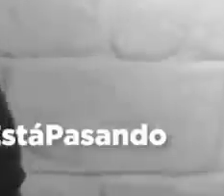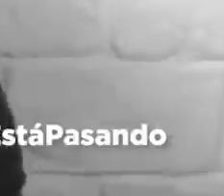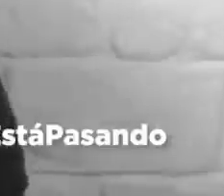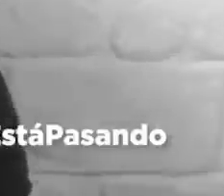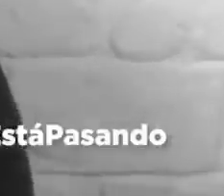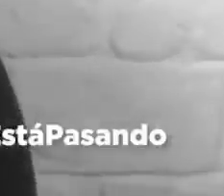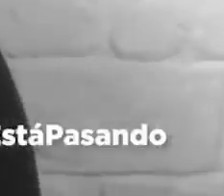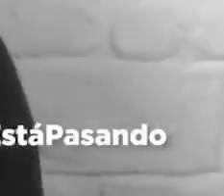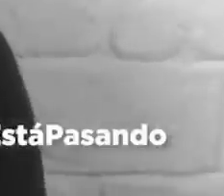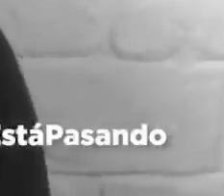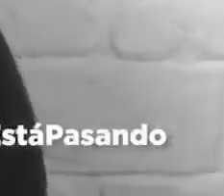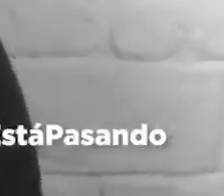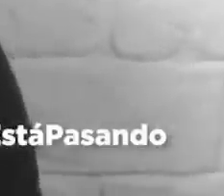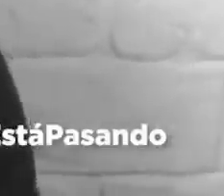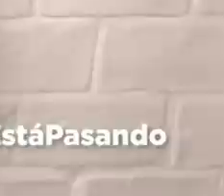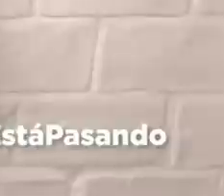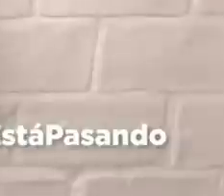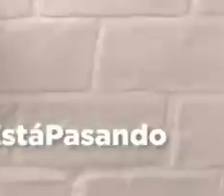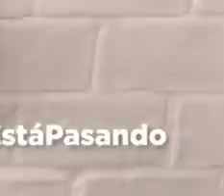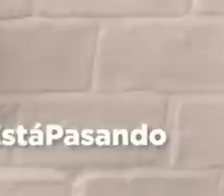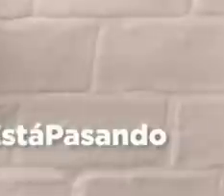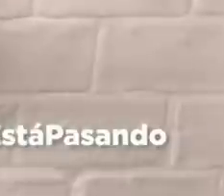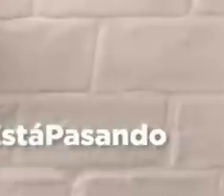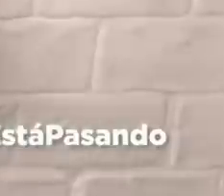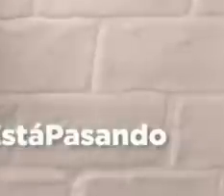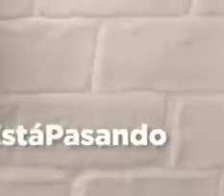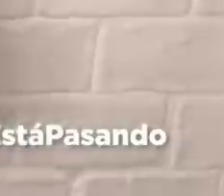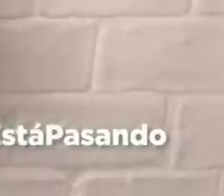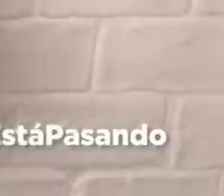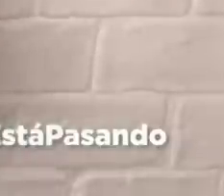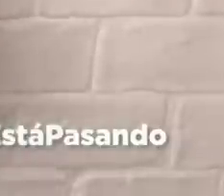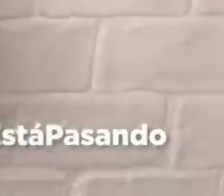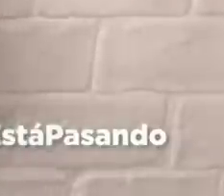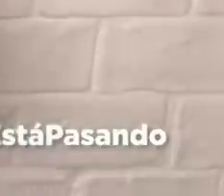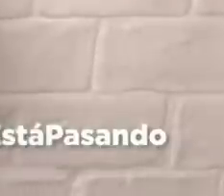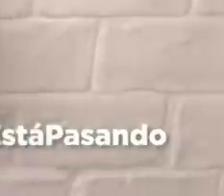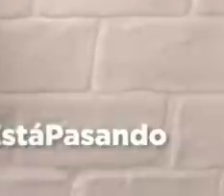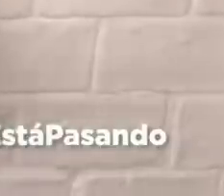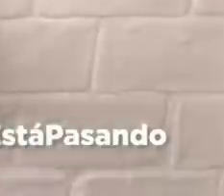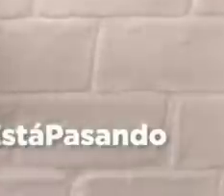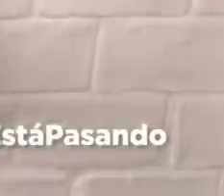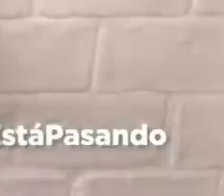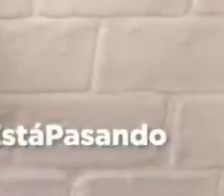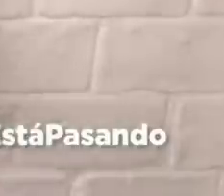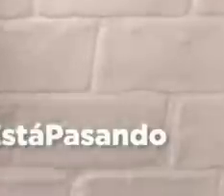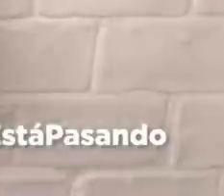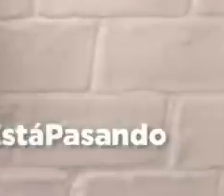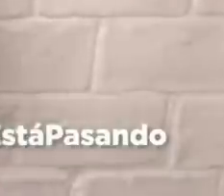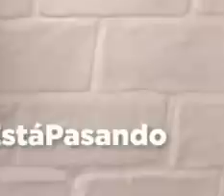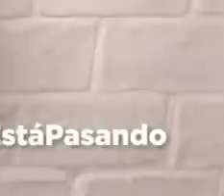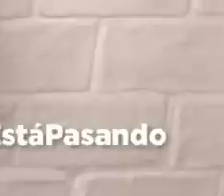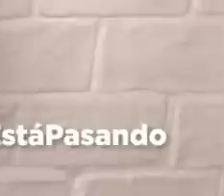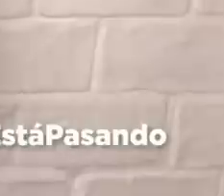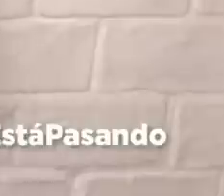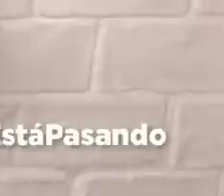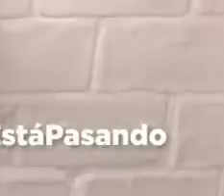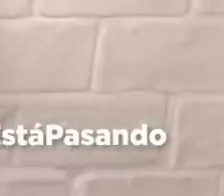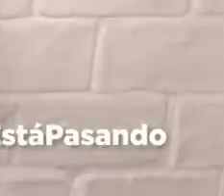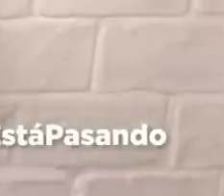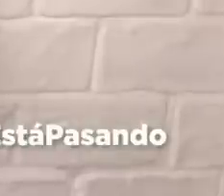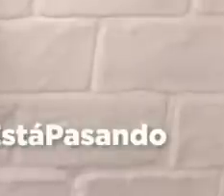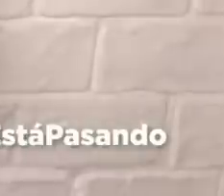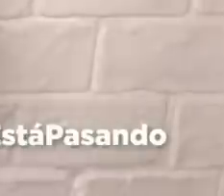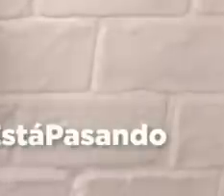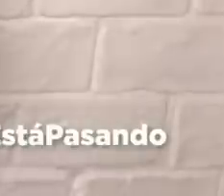del gobierno como de la oposición, tienen entre un 30 y un 50% de seguidores falsos en Twitter. Una